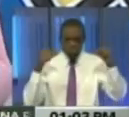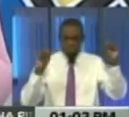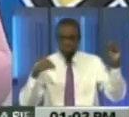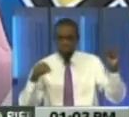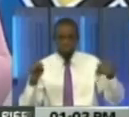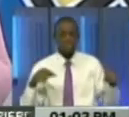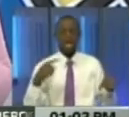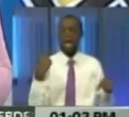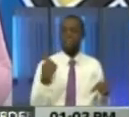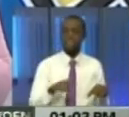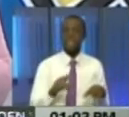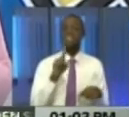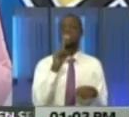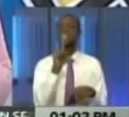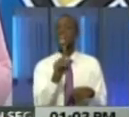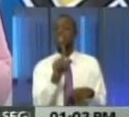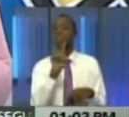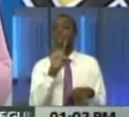habían